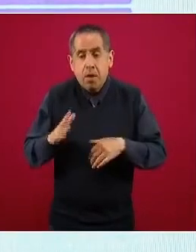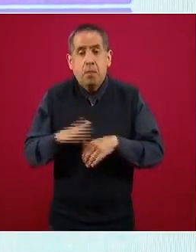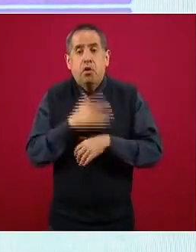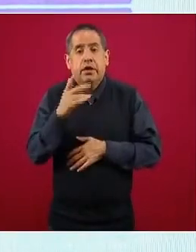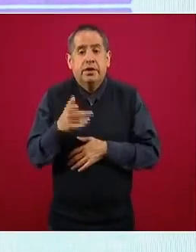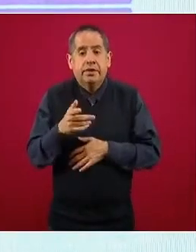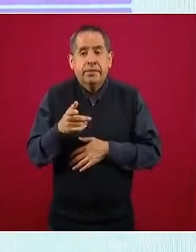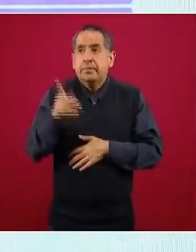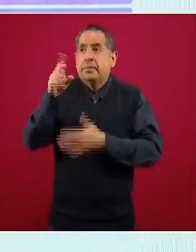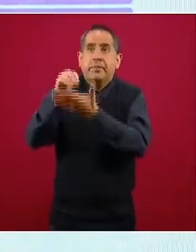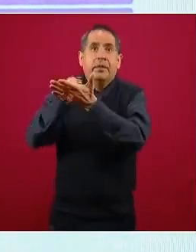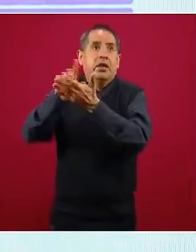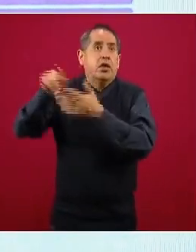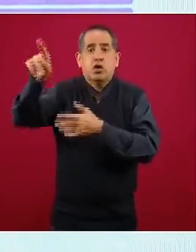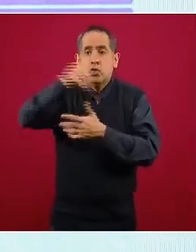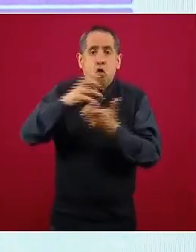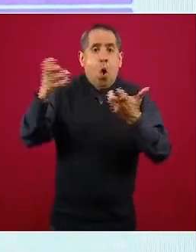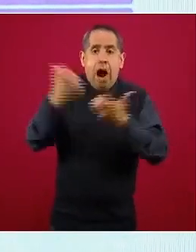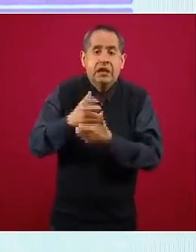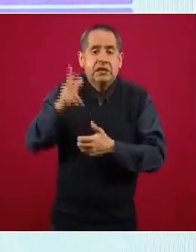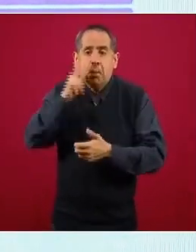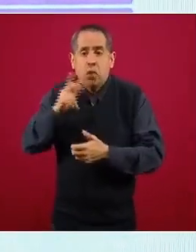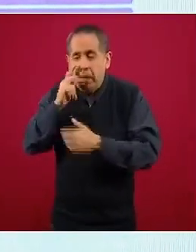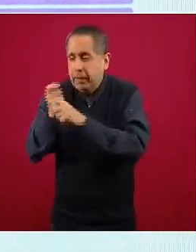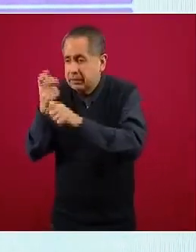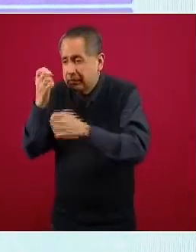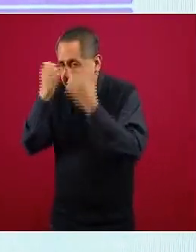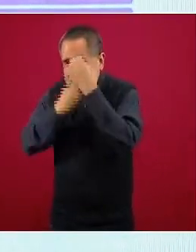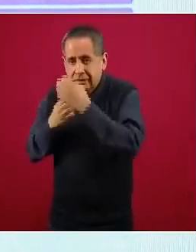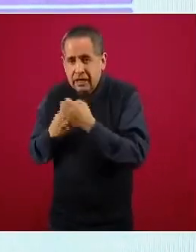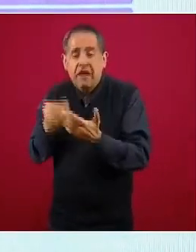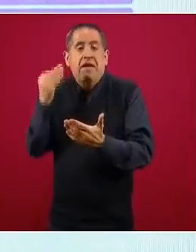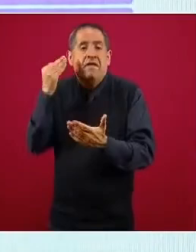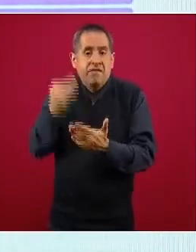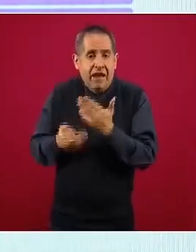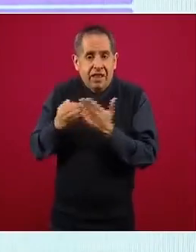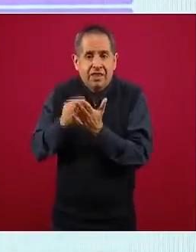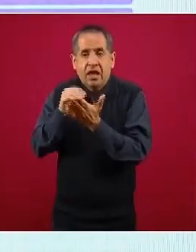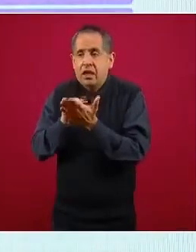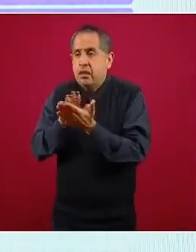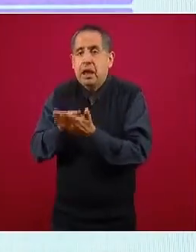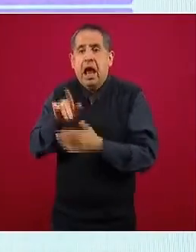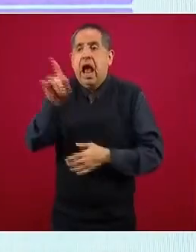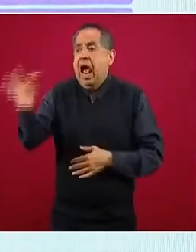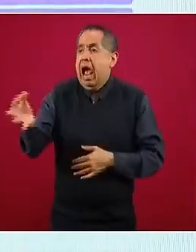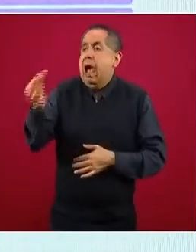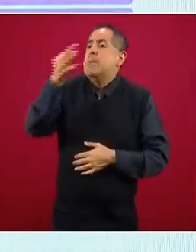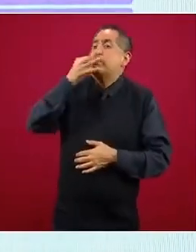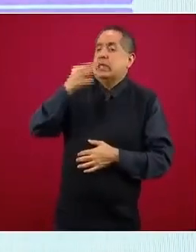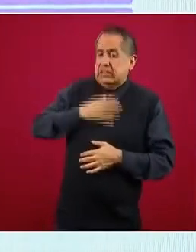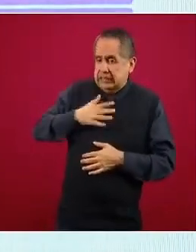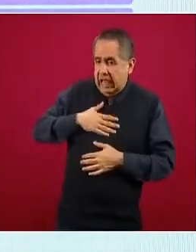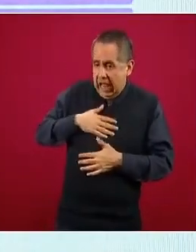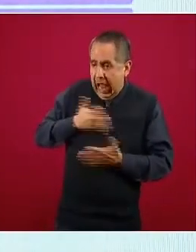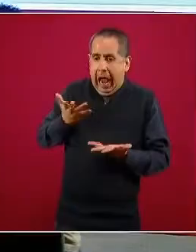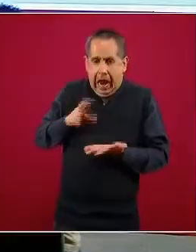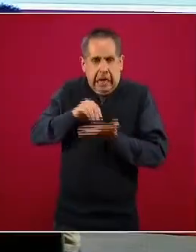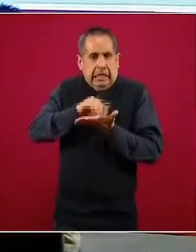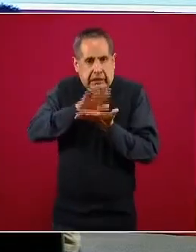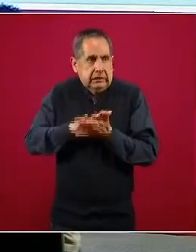porque no se terminan de hacer las pruebas, porque no se completa el proceso de notificación de las pruebas